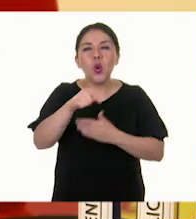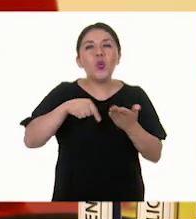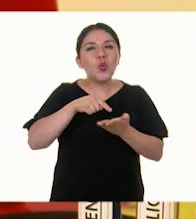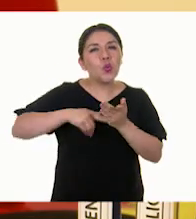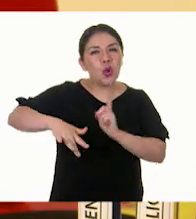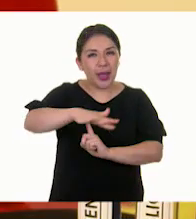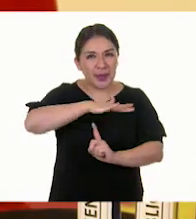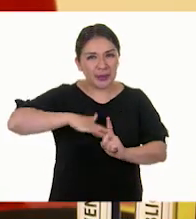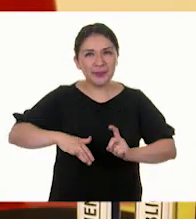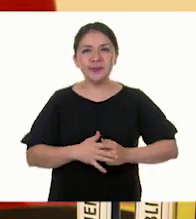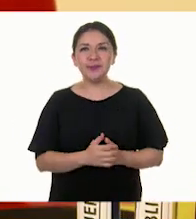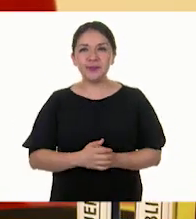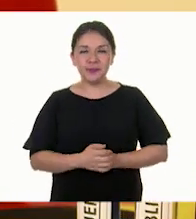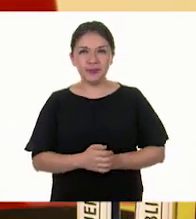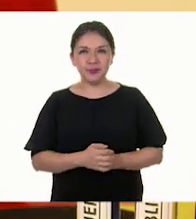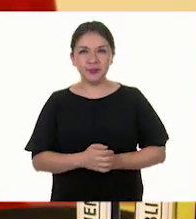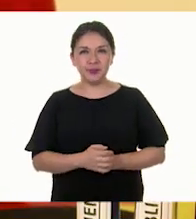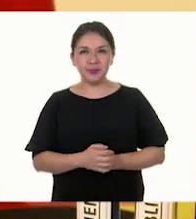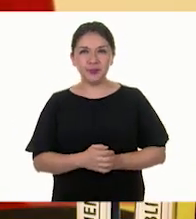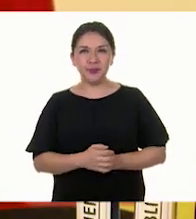espacio.